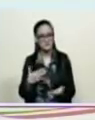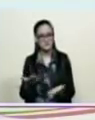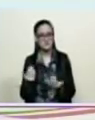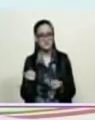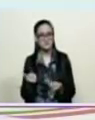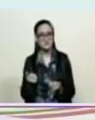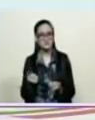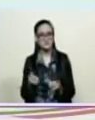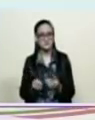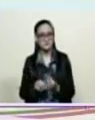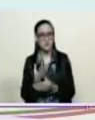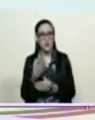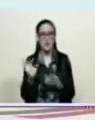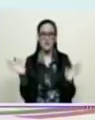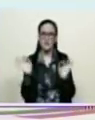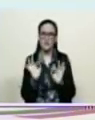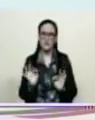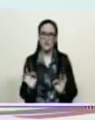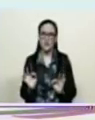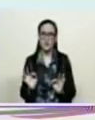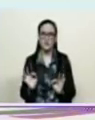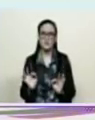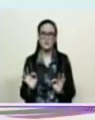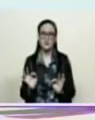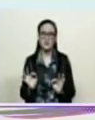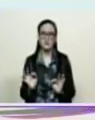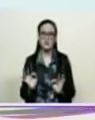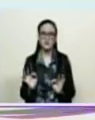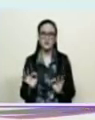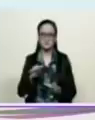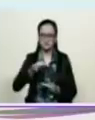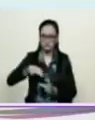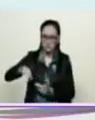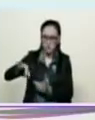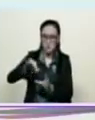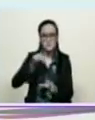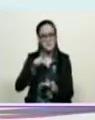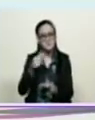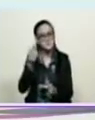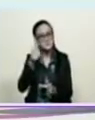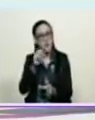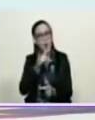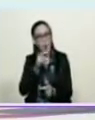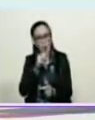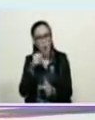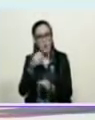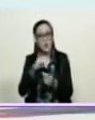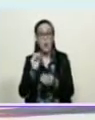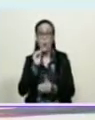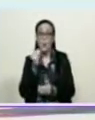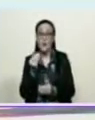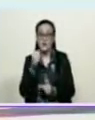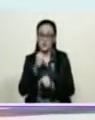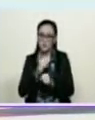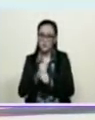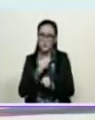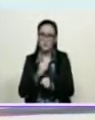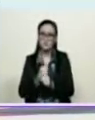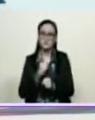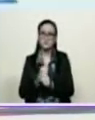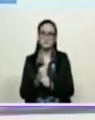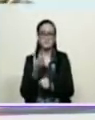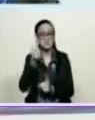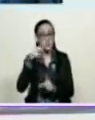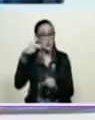crear entonces un modelo para las granjas populares, las granjas juveniles, las granjas